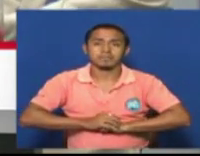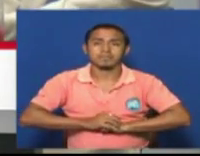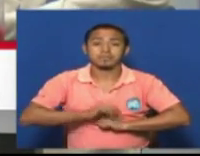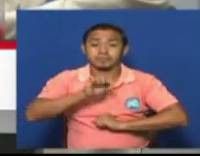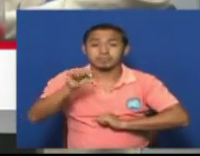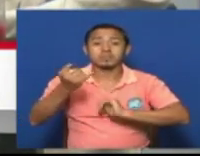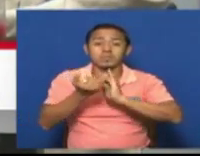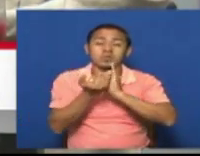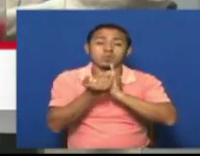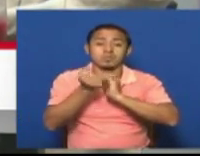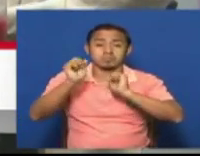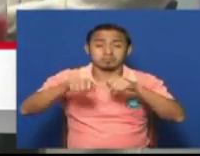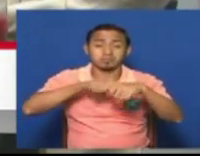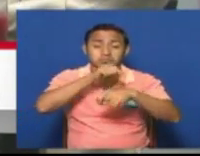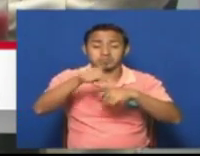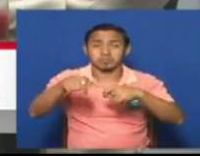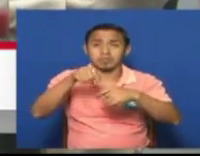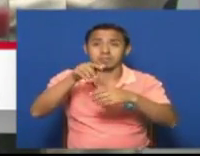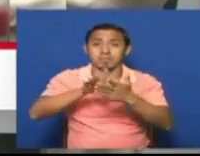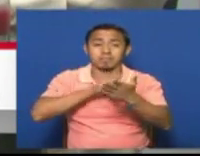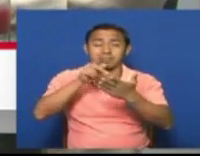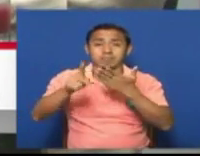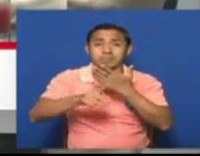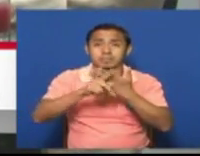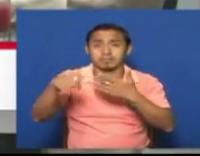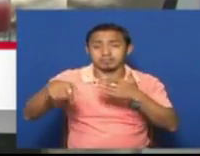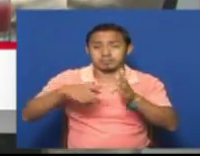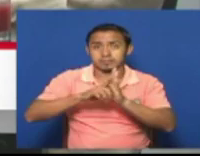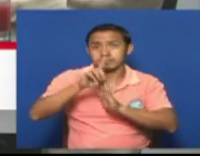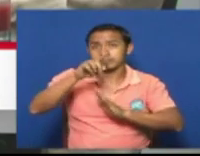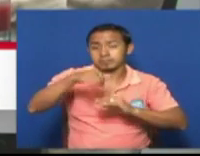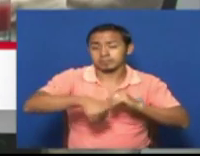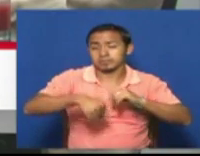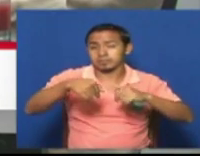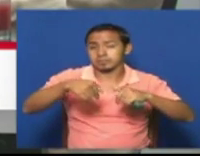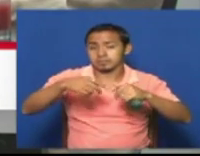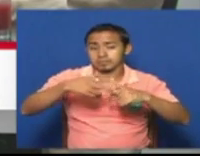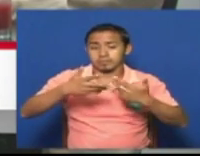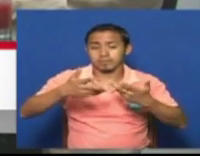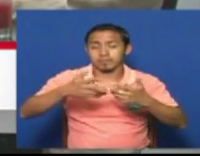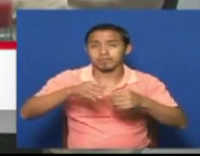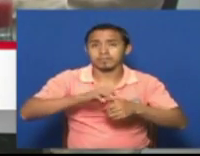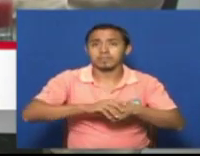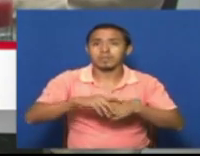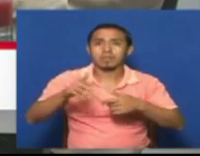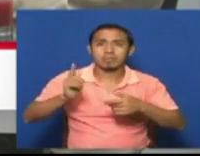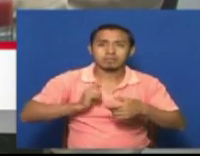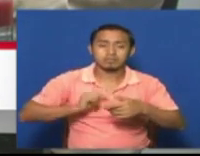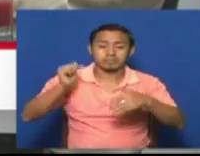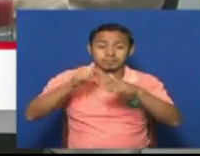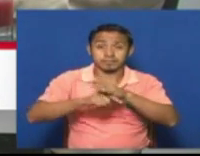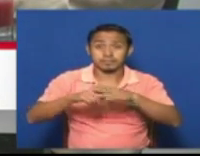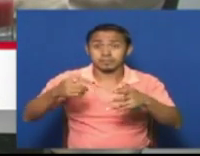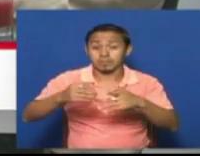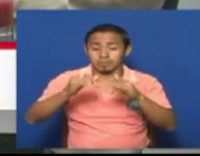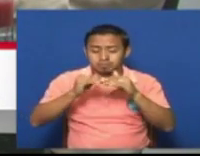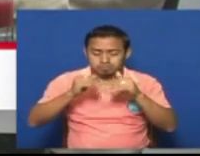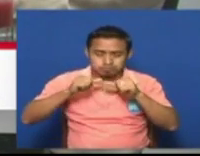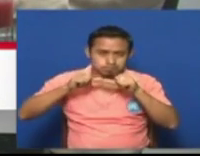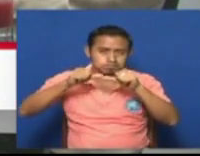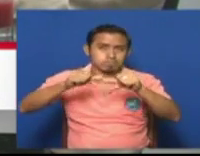ser sujetos de estos programas sociales que estamos desarrollando tenemos el desafío de seguir aumentando